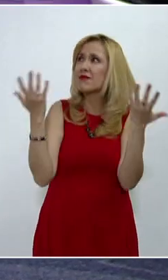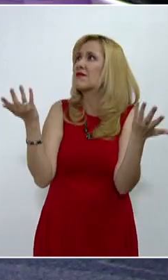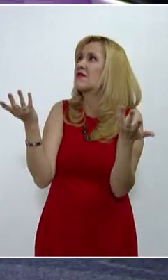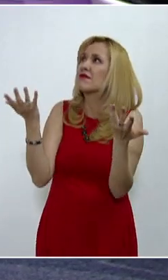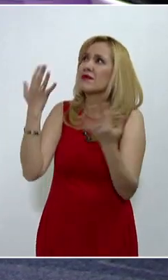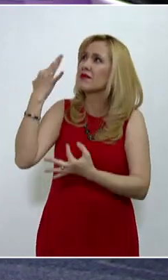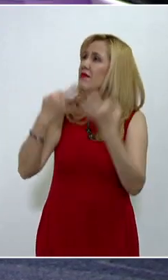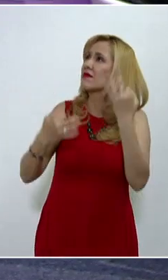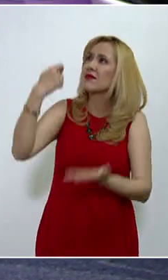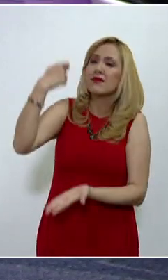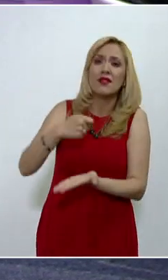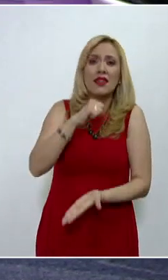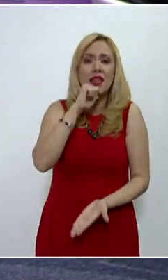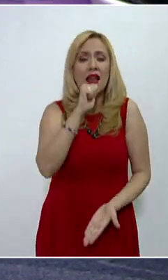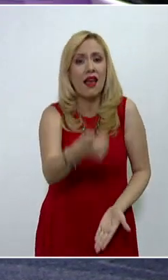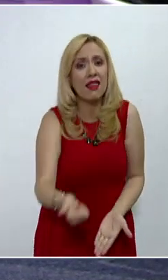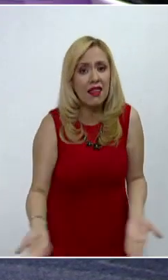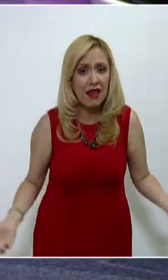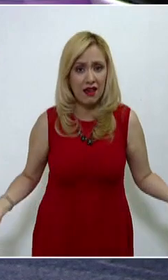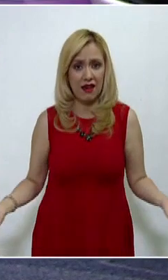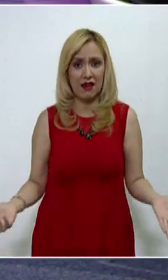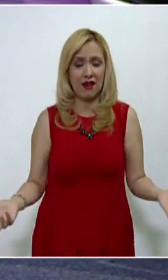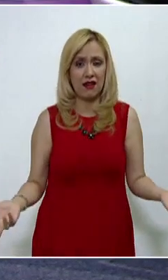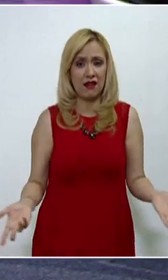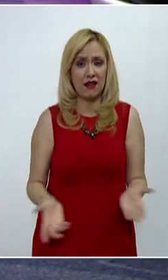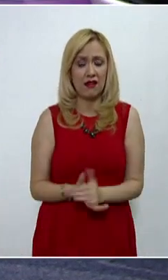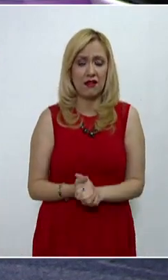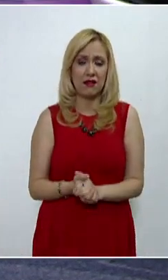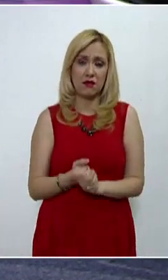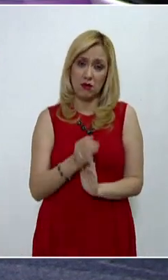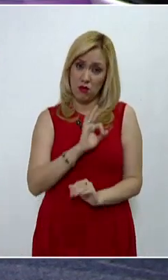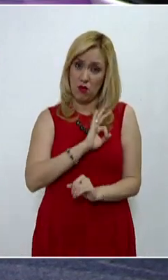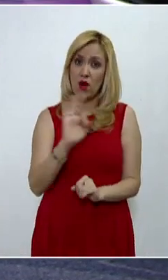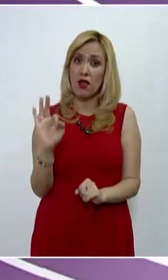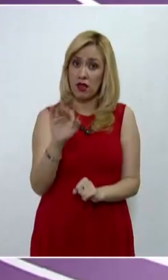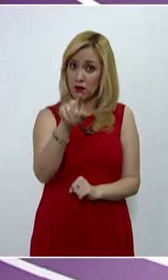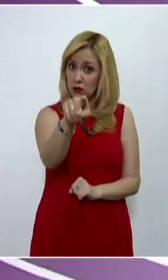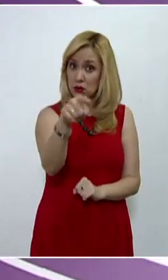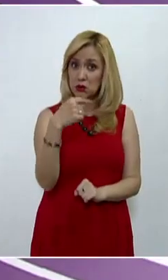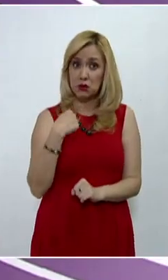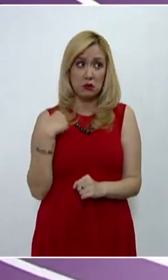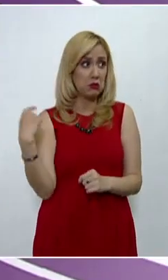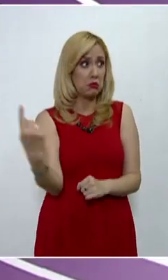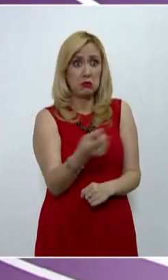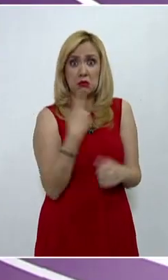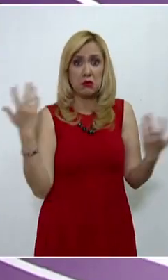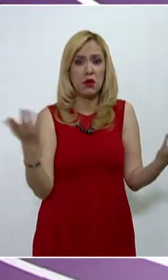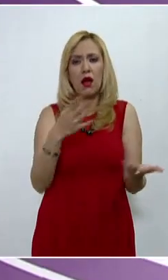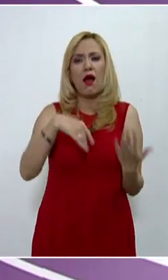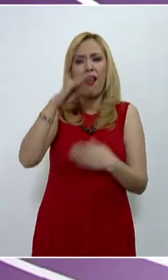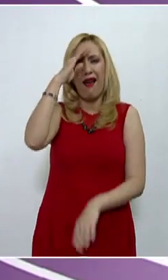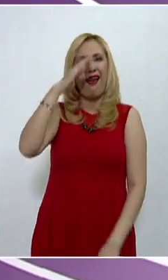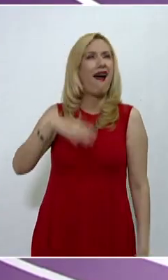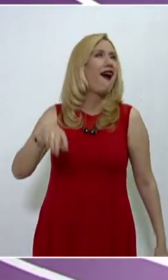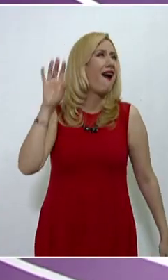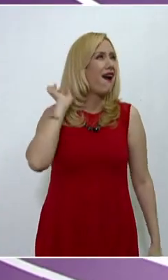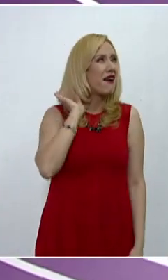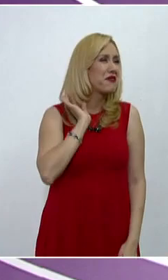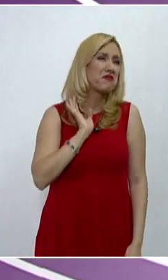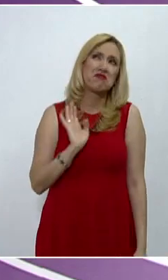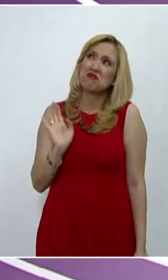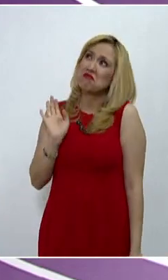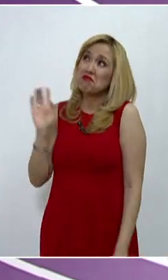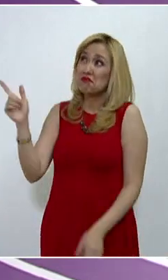sido sentenciadas. Y creo que, como bien apuntabas, Ana María, esto le puede pasar a cualquiera. En muchas ocasiones uno piensa que estas